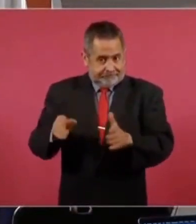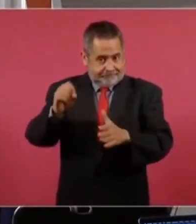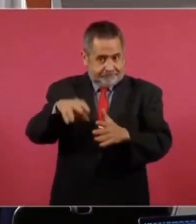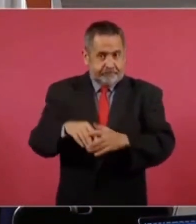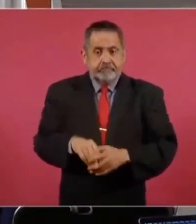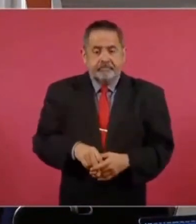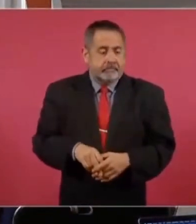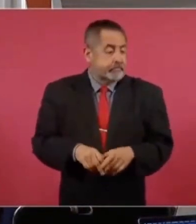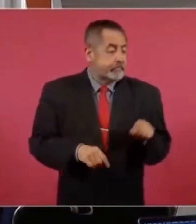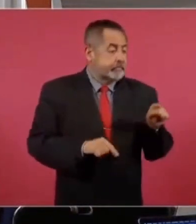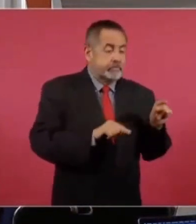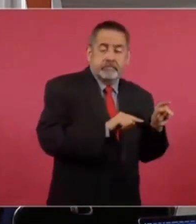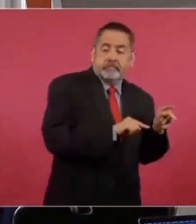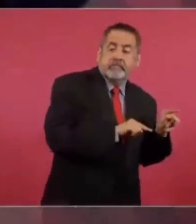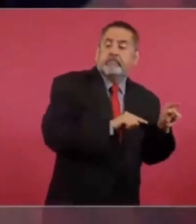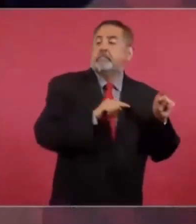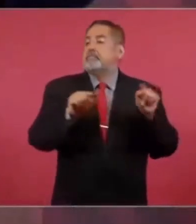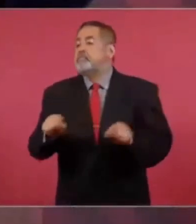arrasaban